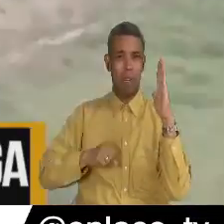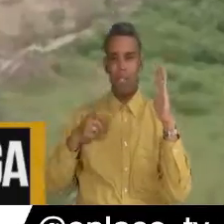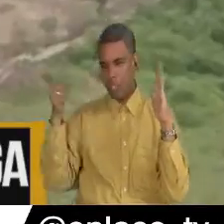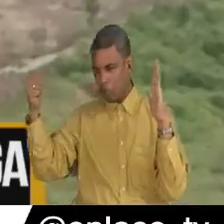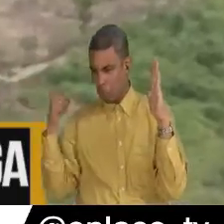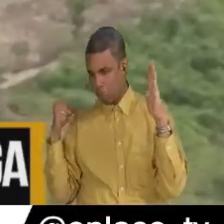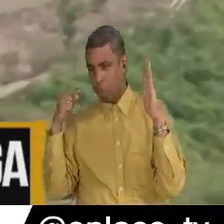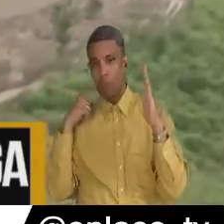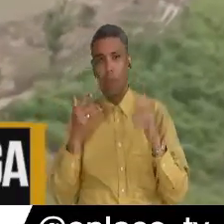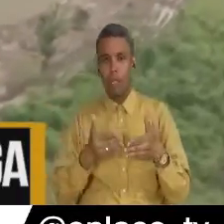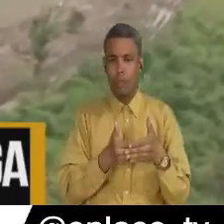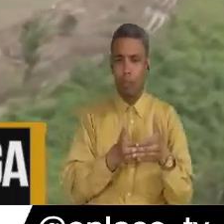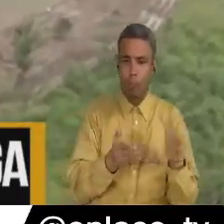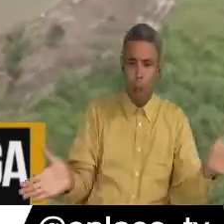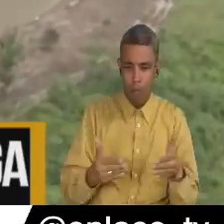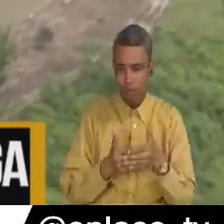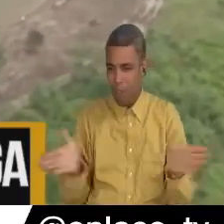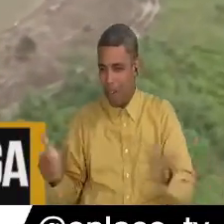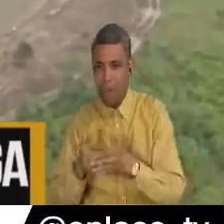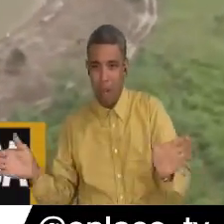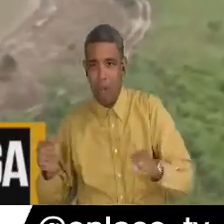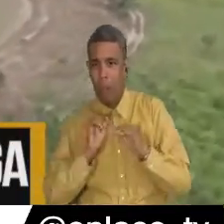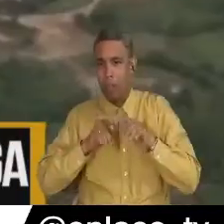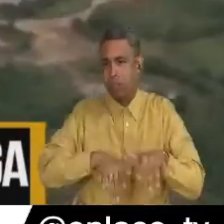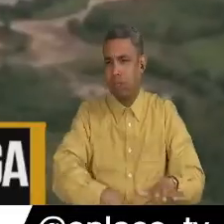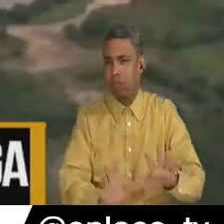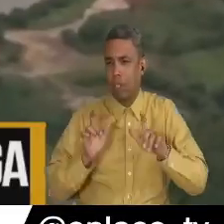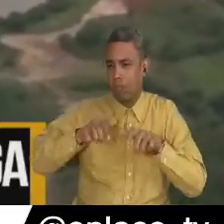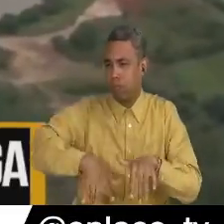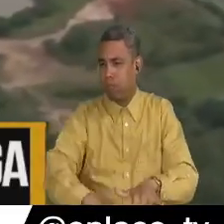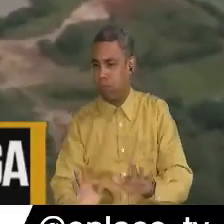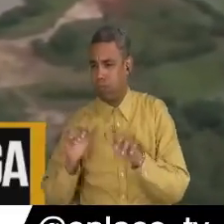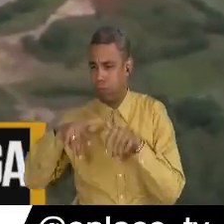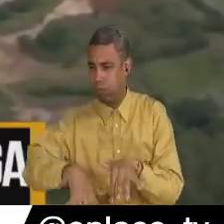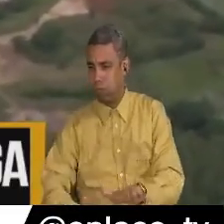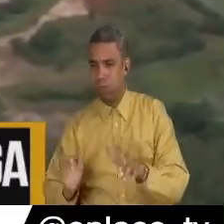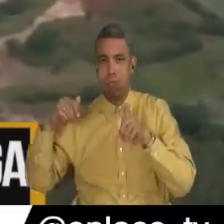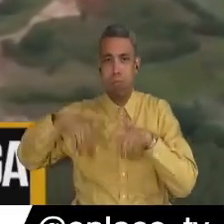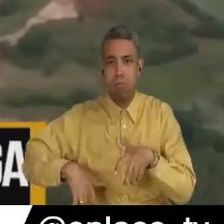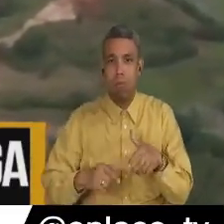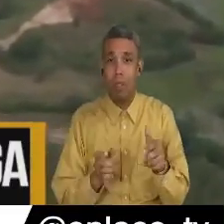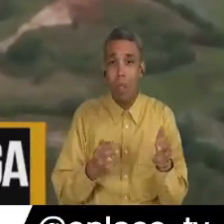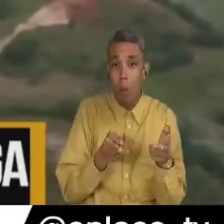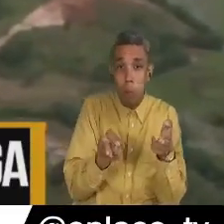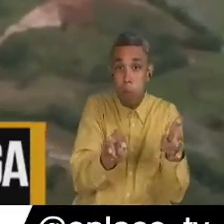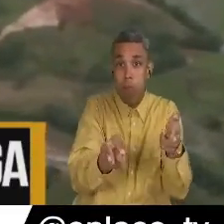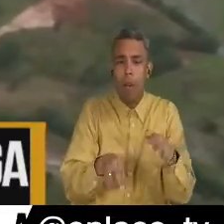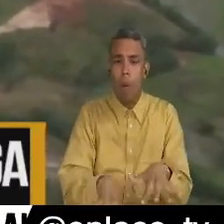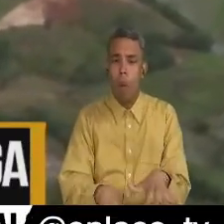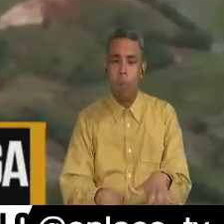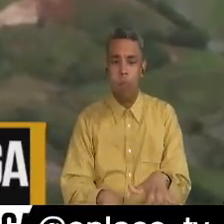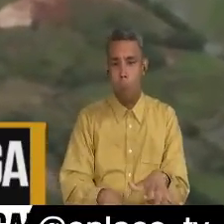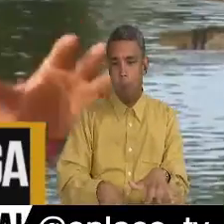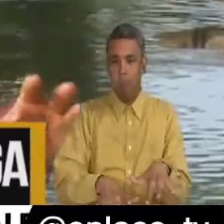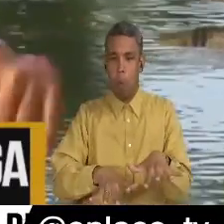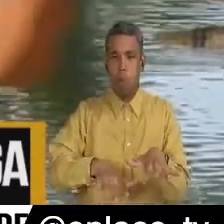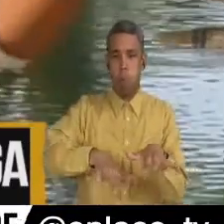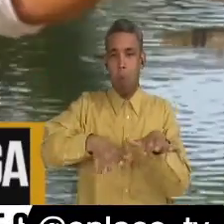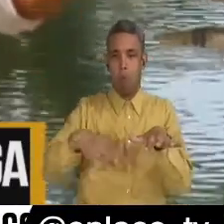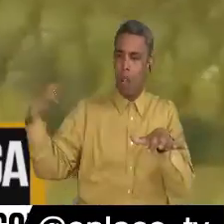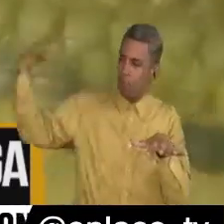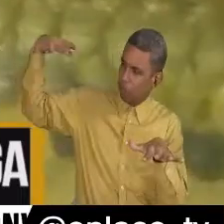Llanito. Esta obra tiene como objeto principal y único es simplemente garantizar la calidad del agua